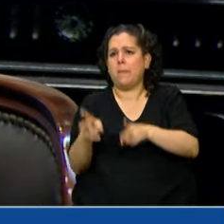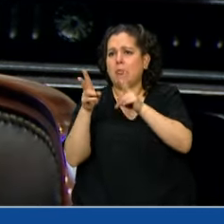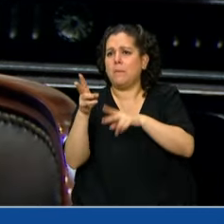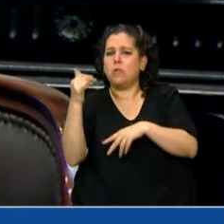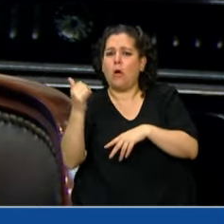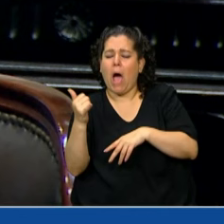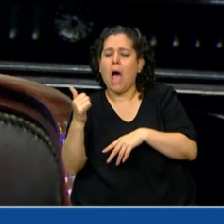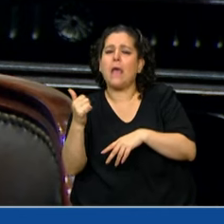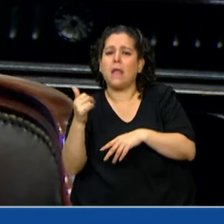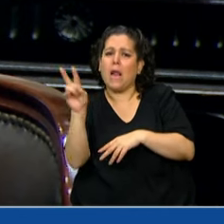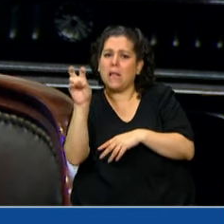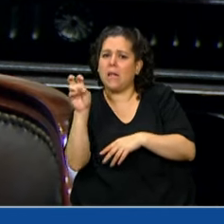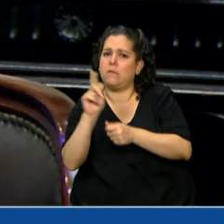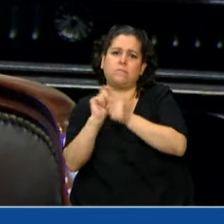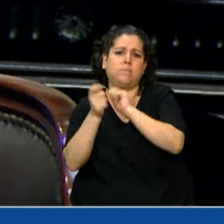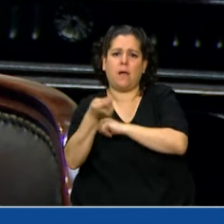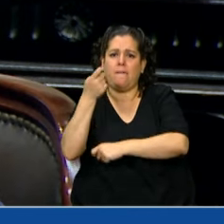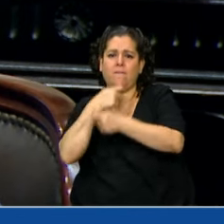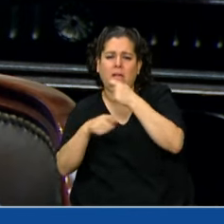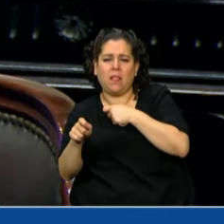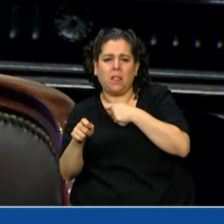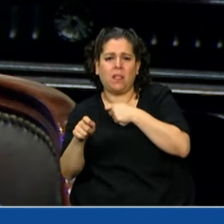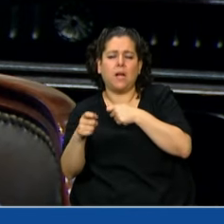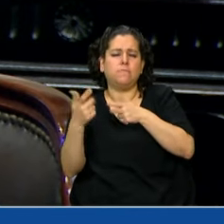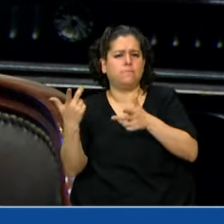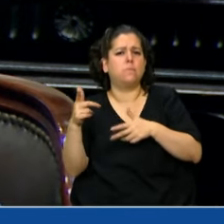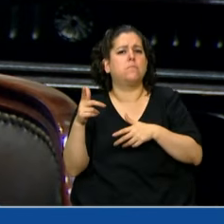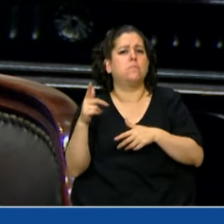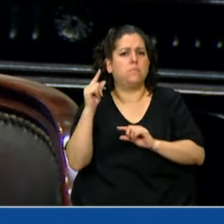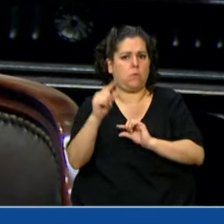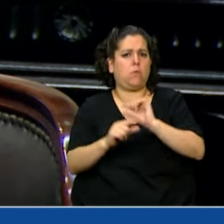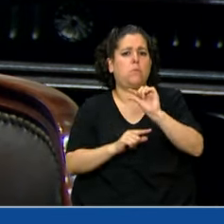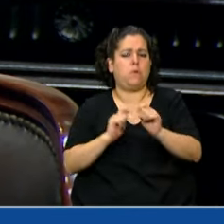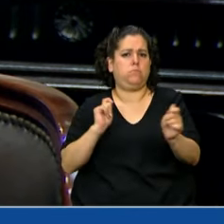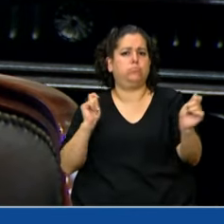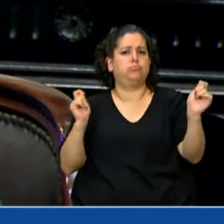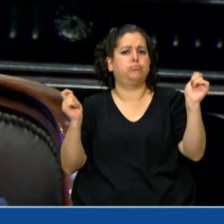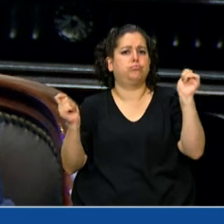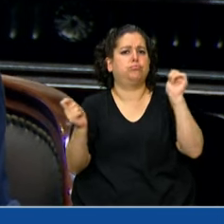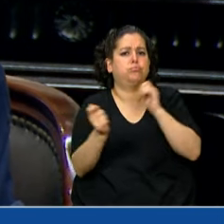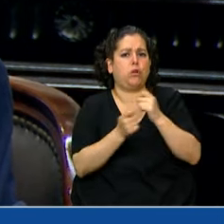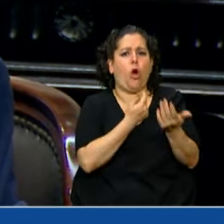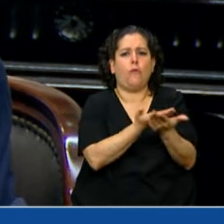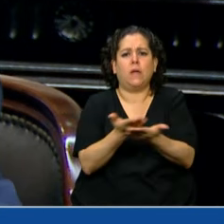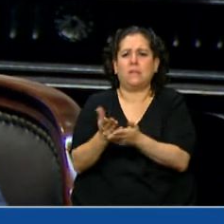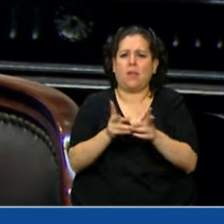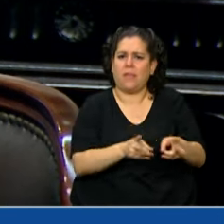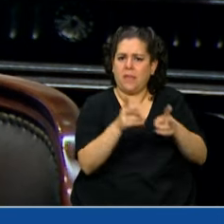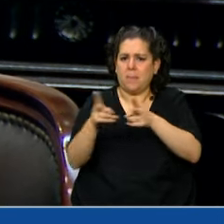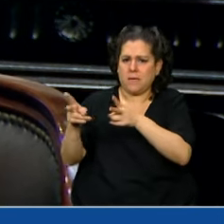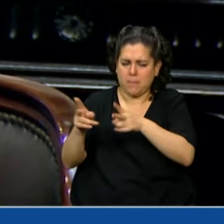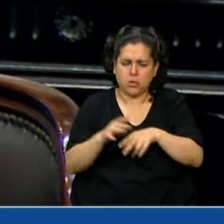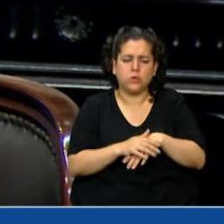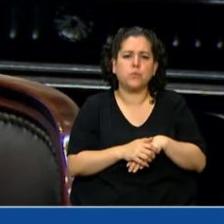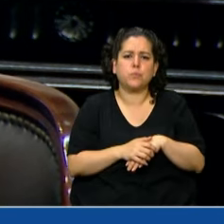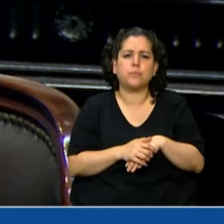venta pero el resultado fue ese una retracción muy grande en la oferta Lo cierto es que